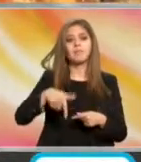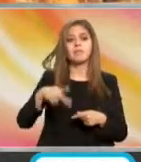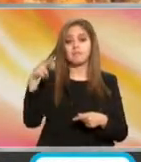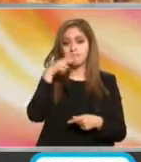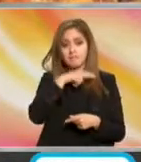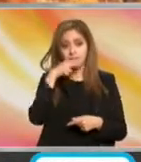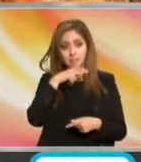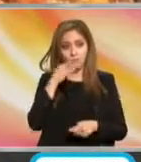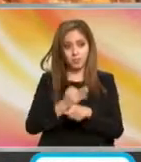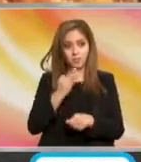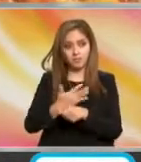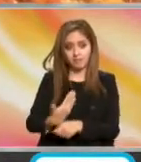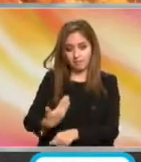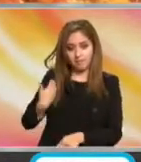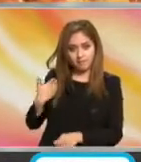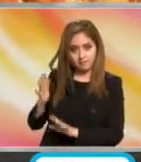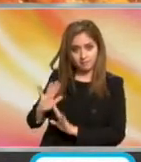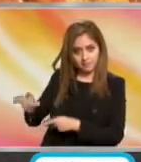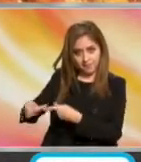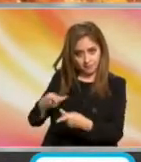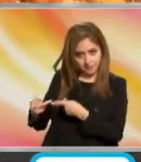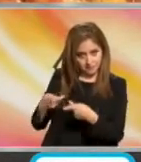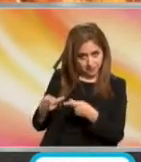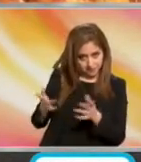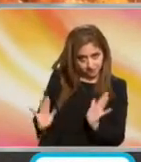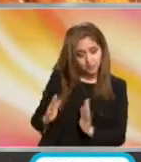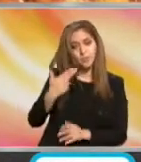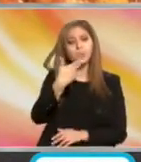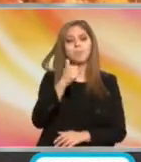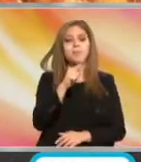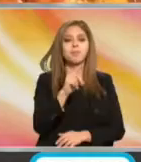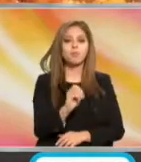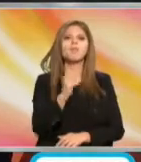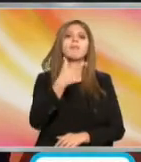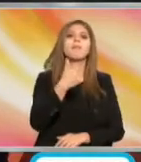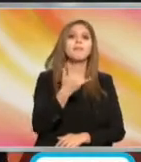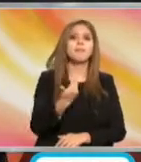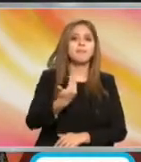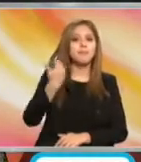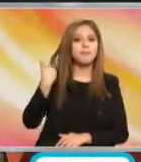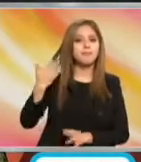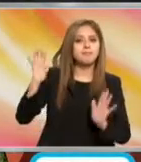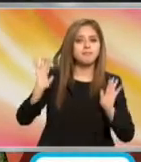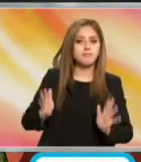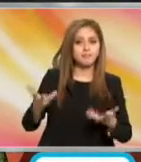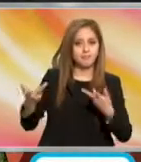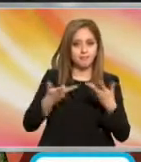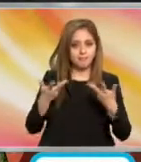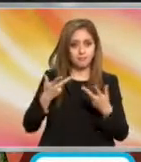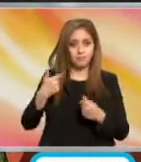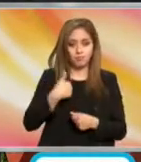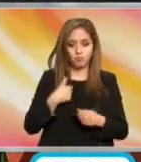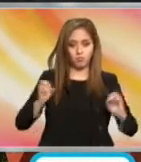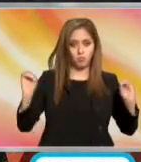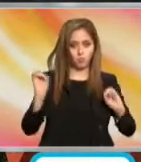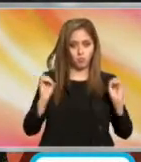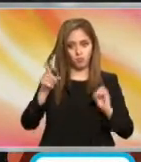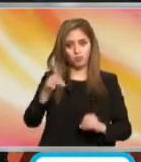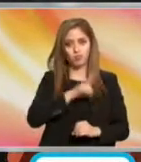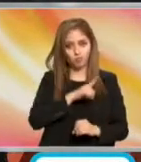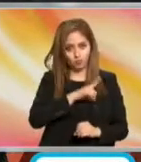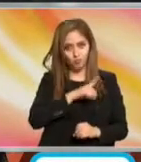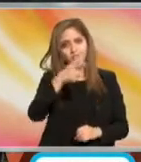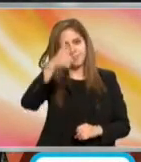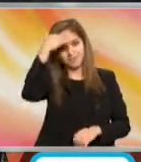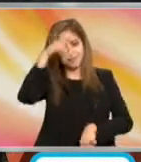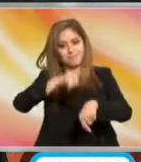tenemos nuestra preparación ya lista. Maravilloso. Humberto y Gaby hicieron previamente. Obviamente. Yo no hice nada, ellos lo hicieron solito, tengo